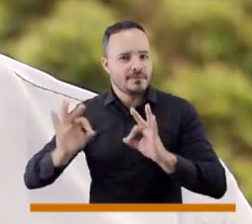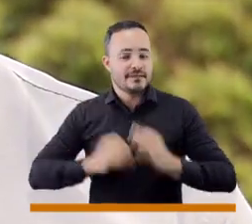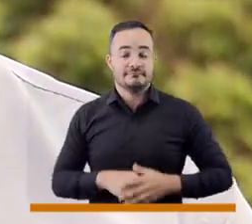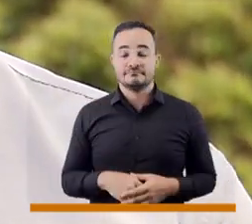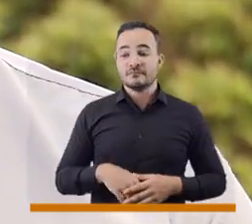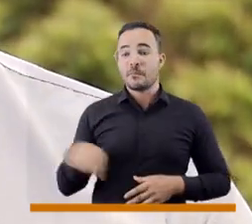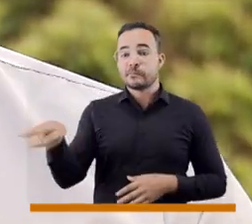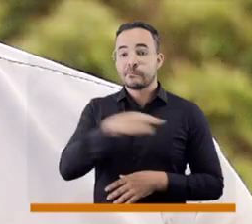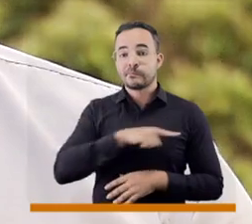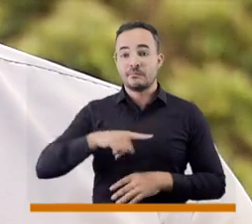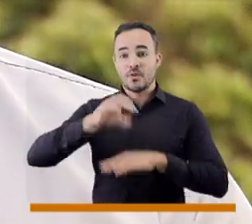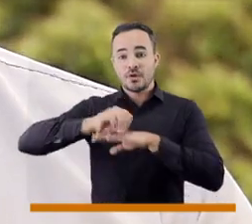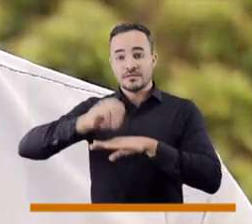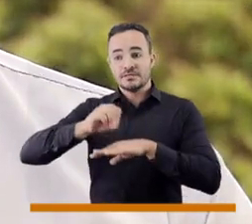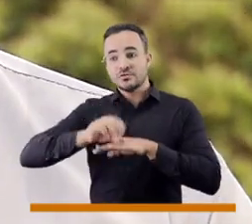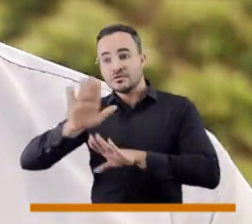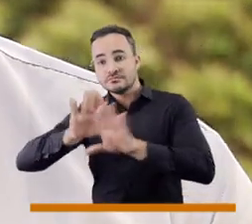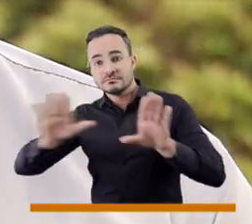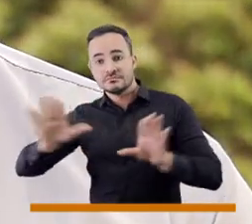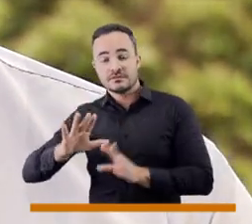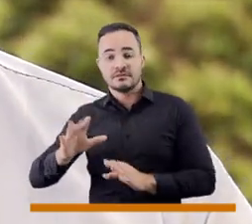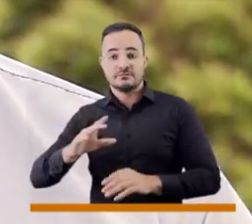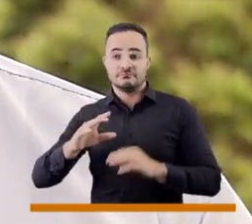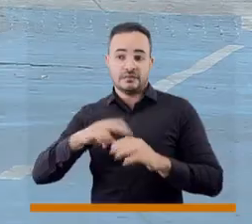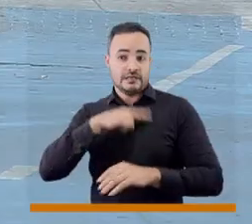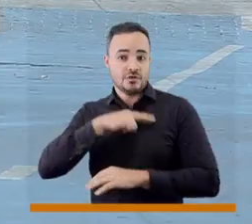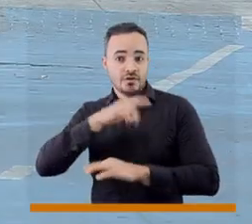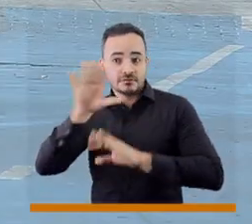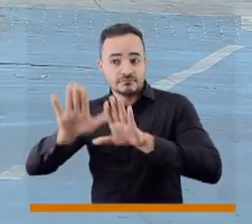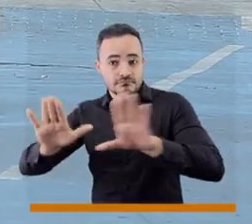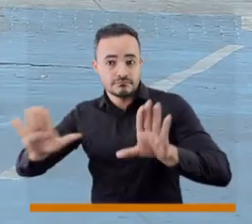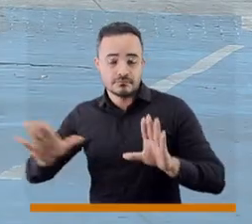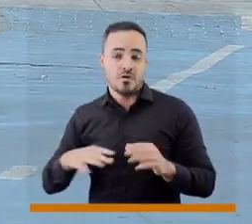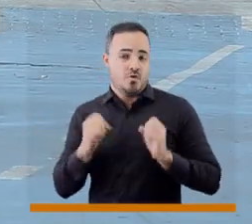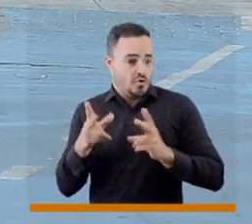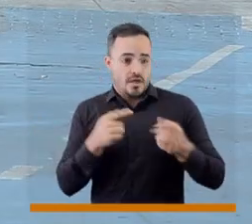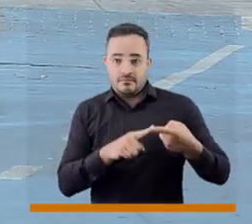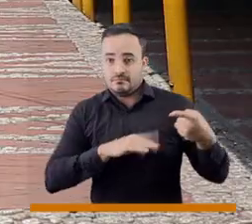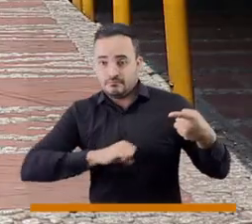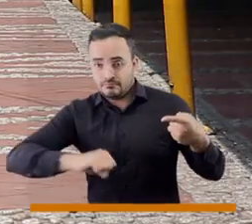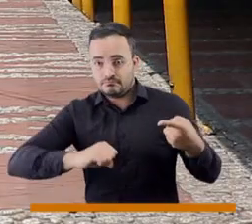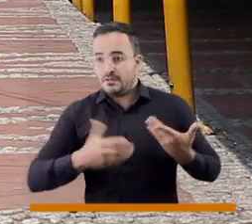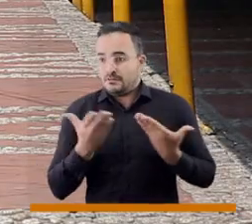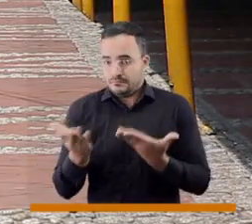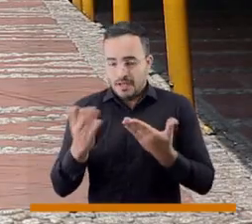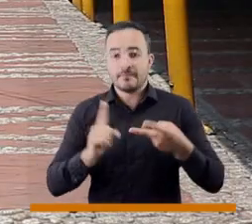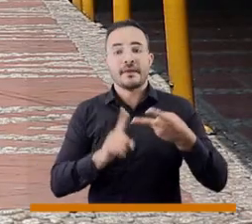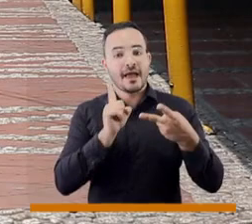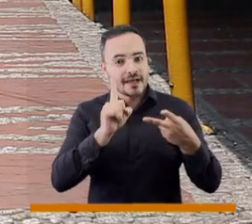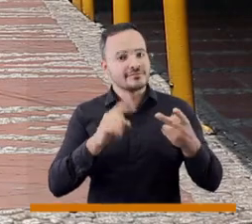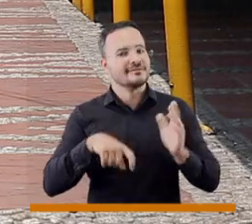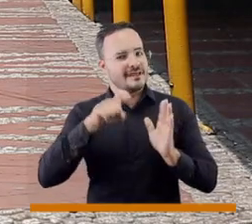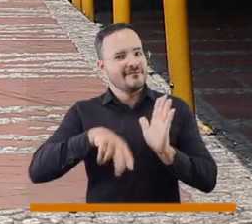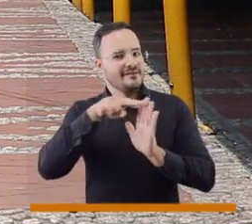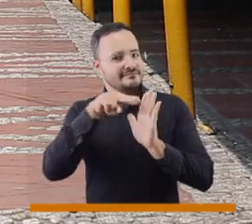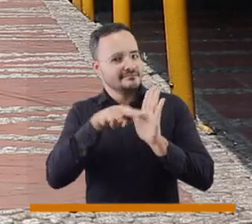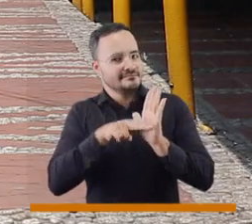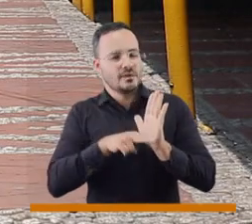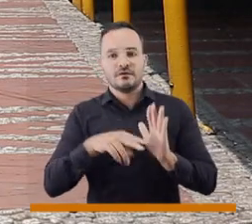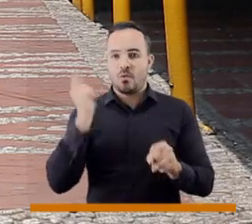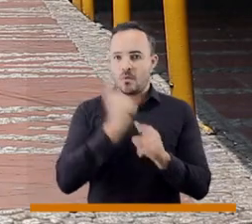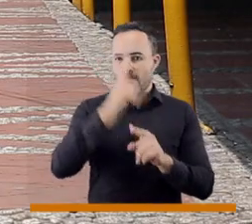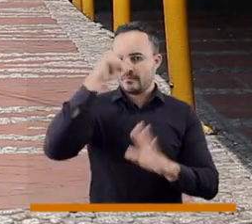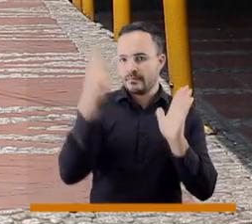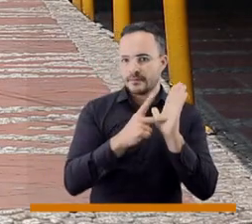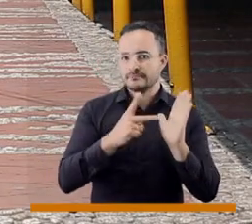nuevas iglesias y que las entidades religiosas también entiendan que hay unos requisitos que se deben de cumplir y que también se tiene que